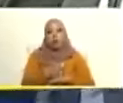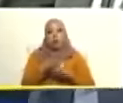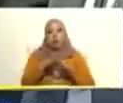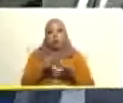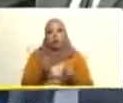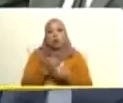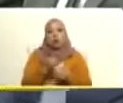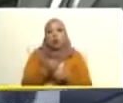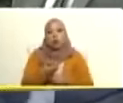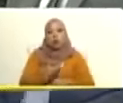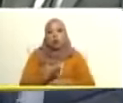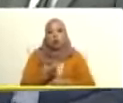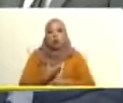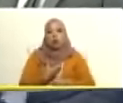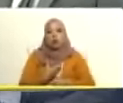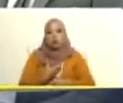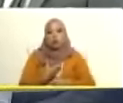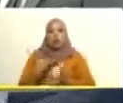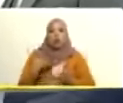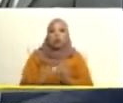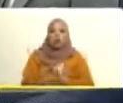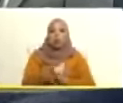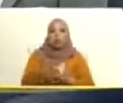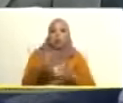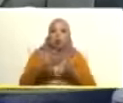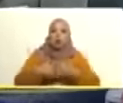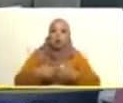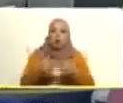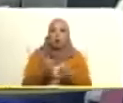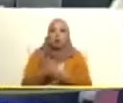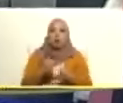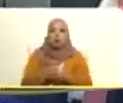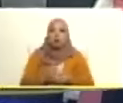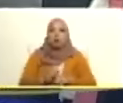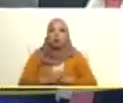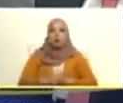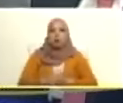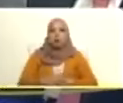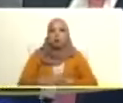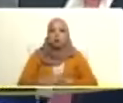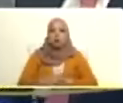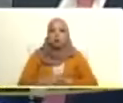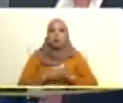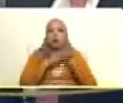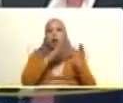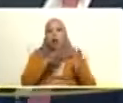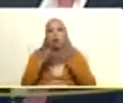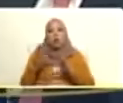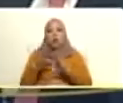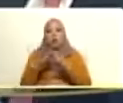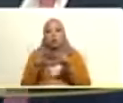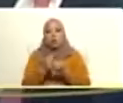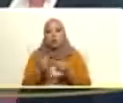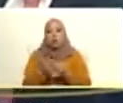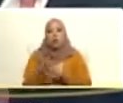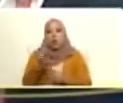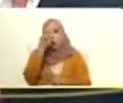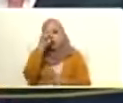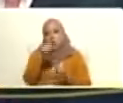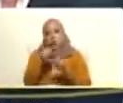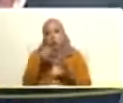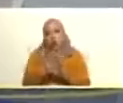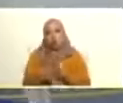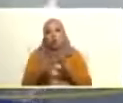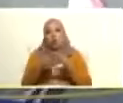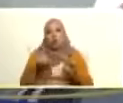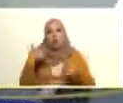ni alcaldes, ni alcaldesas, ni los empresarios, porque fue una armonización total para lograr que todas